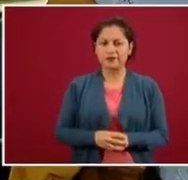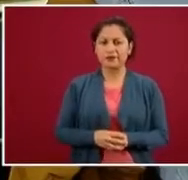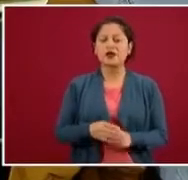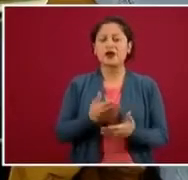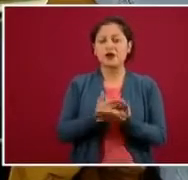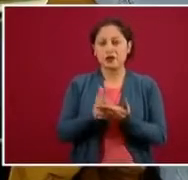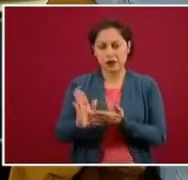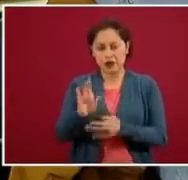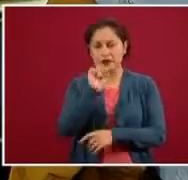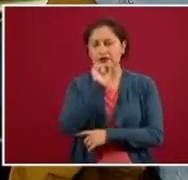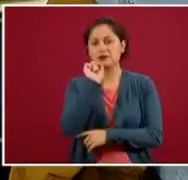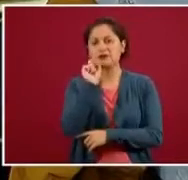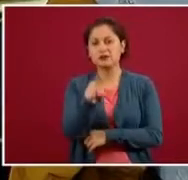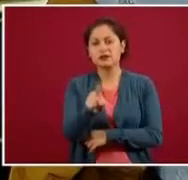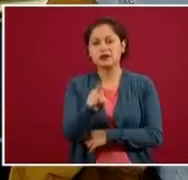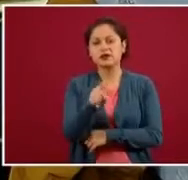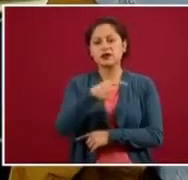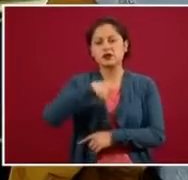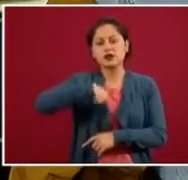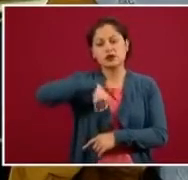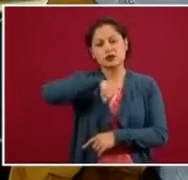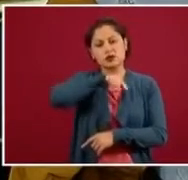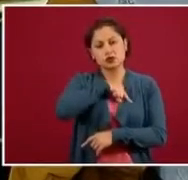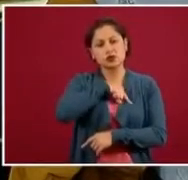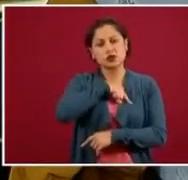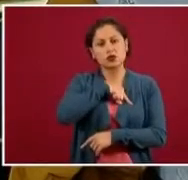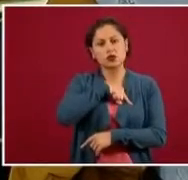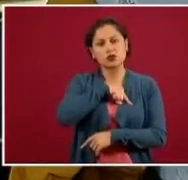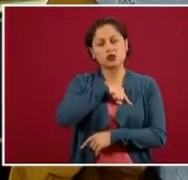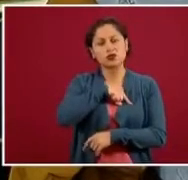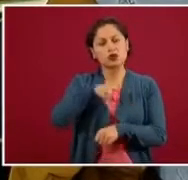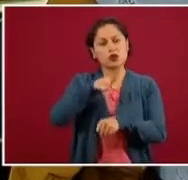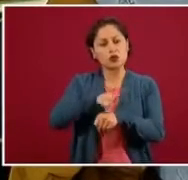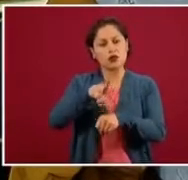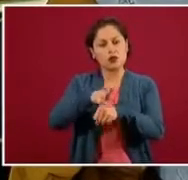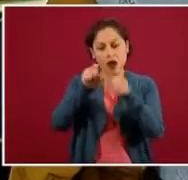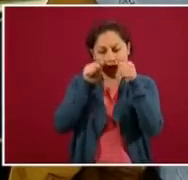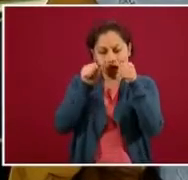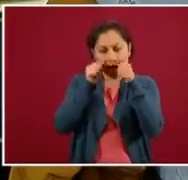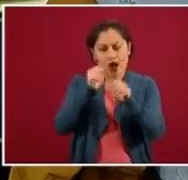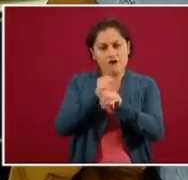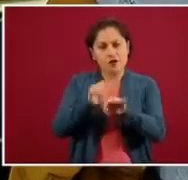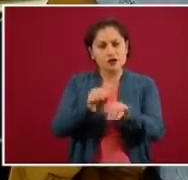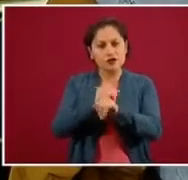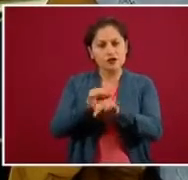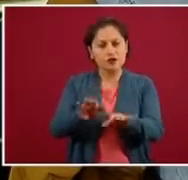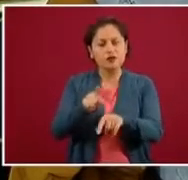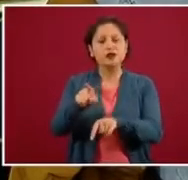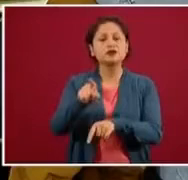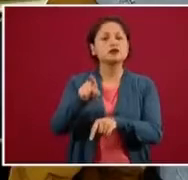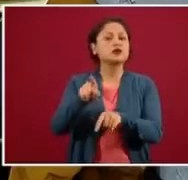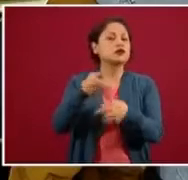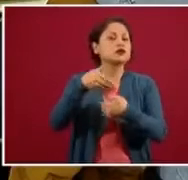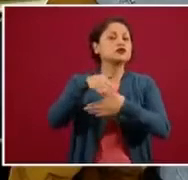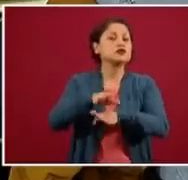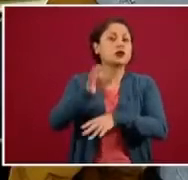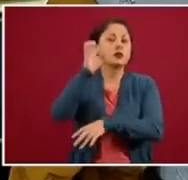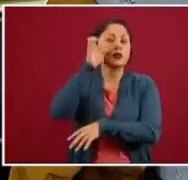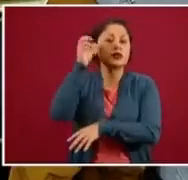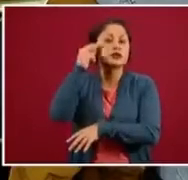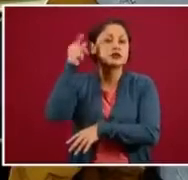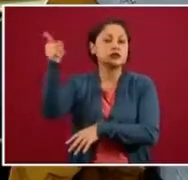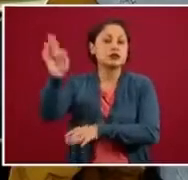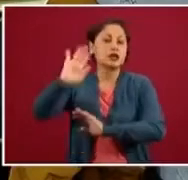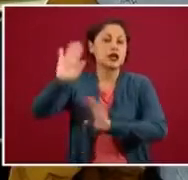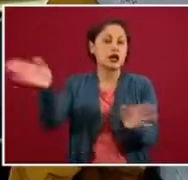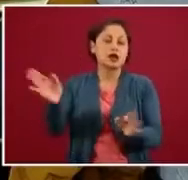lado, hemos estado siguiendo esta información de que China presentó ya su primer día sin muertos,